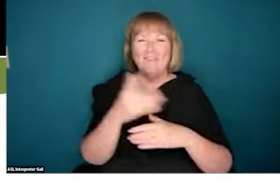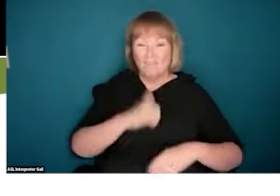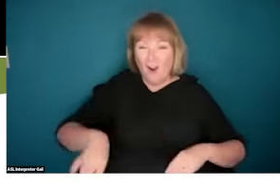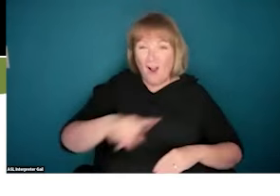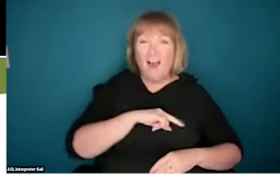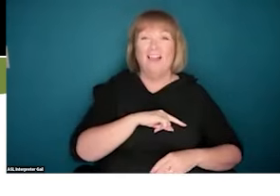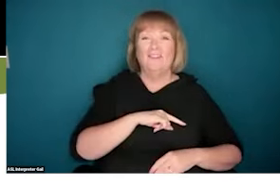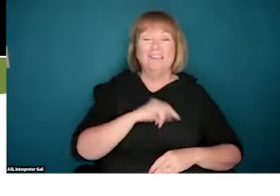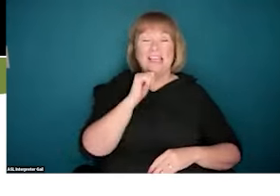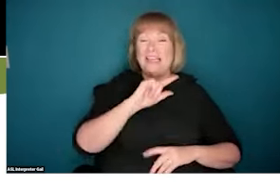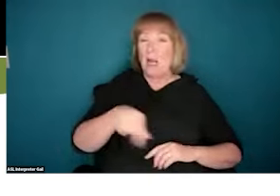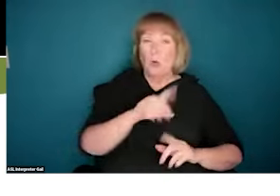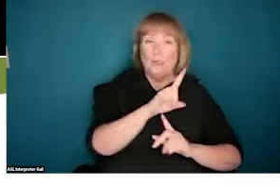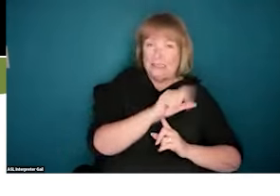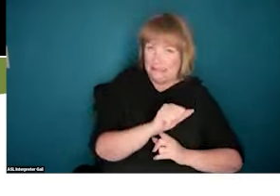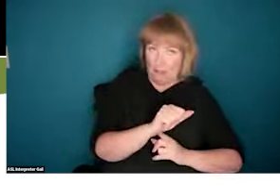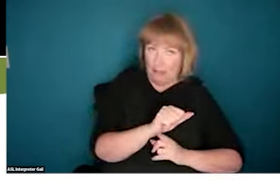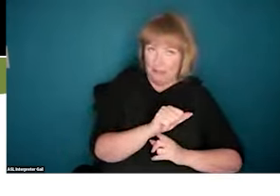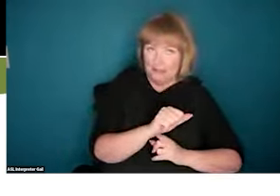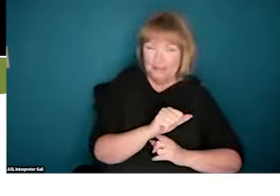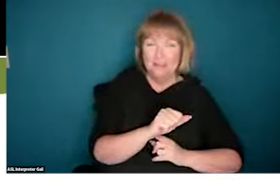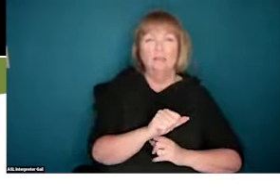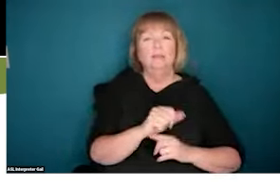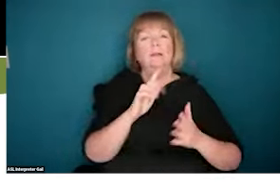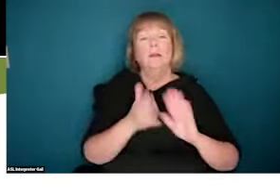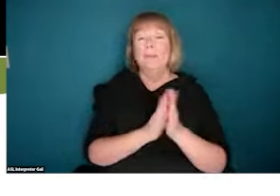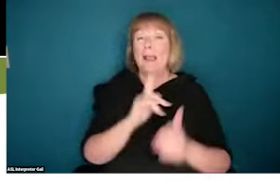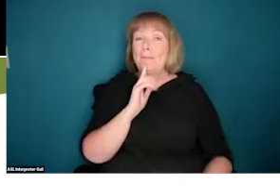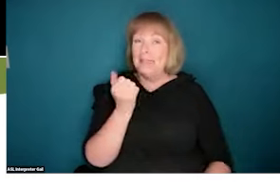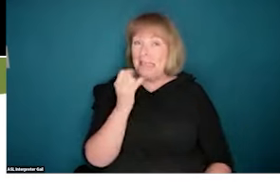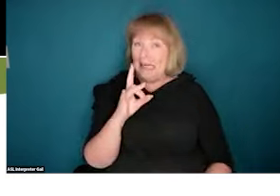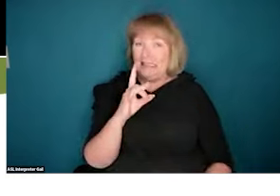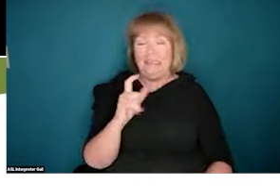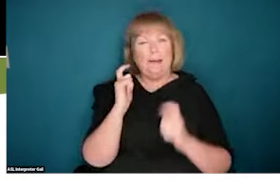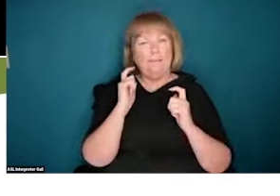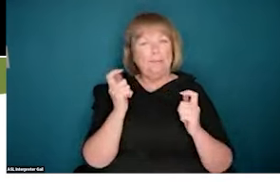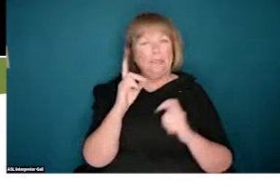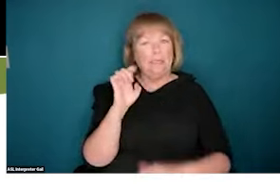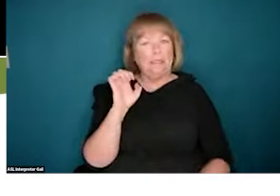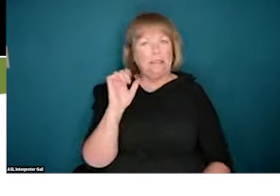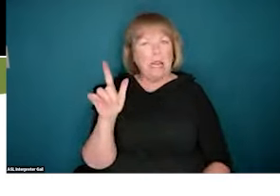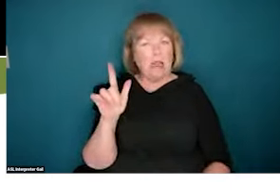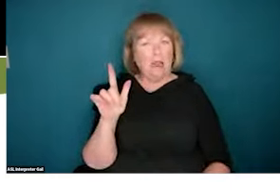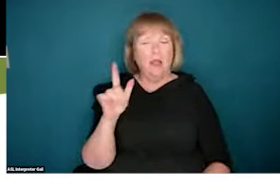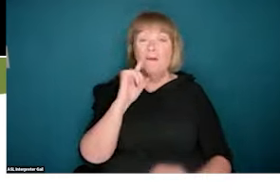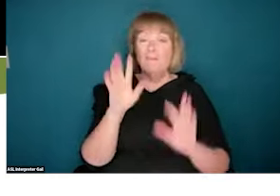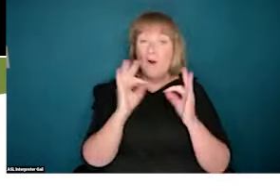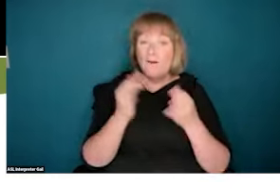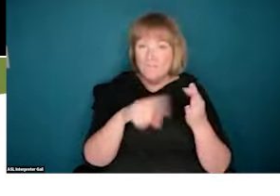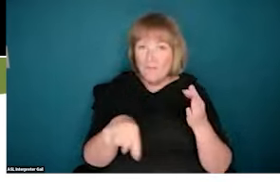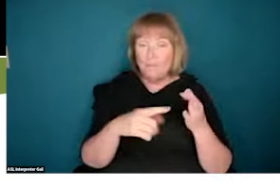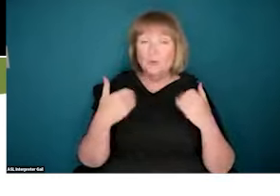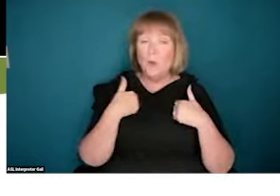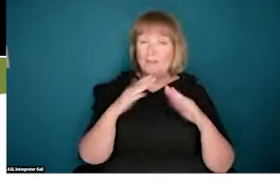la adolescencia a la adultez. Y muchas veces algunas de las cosas no son específicas a la